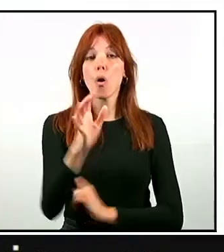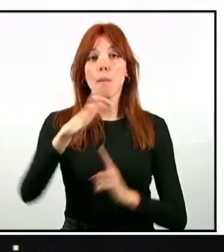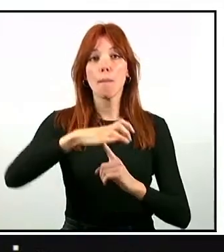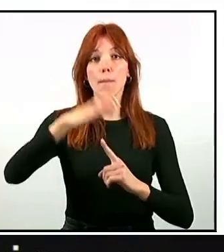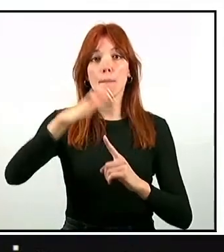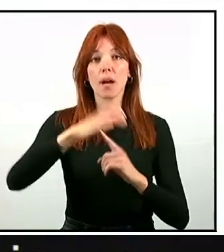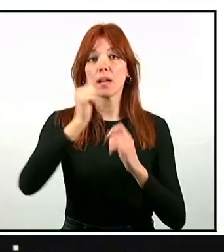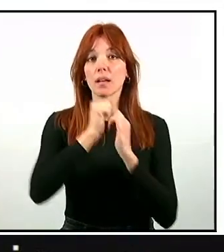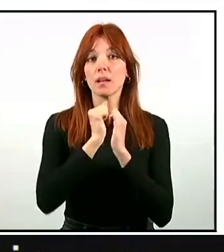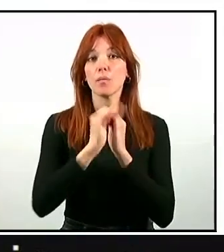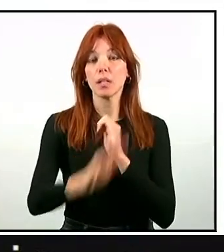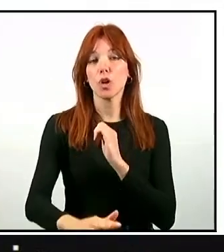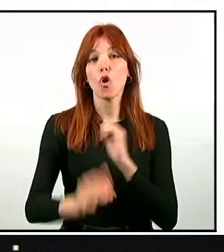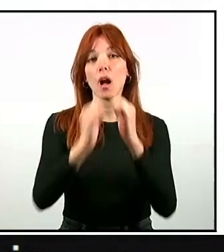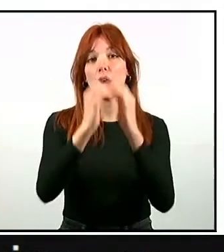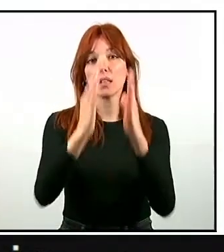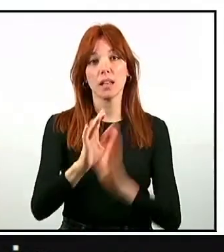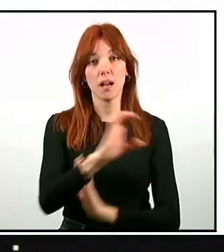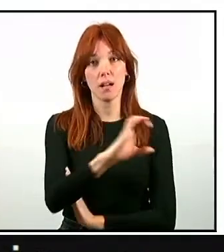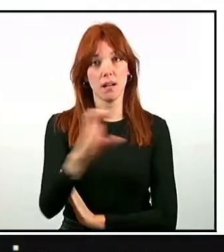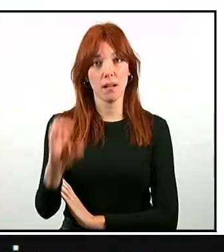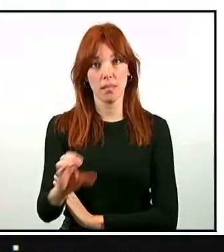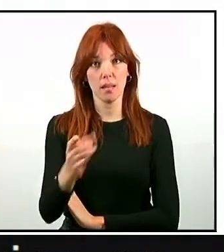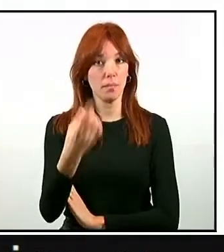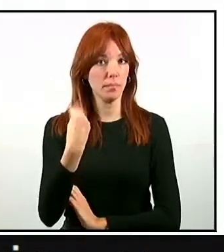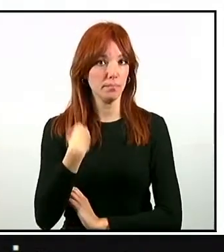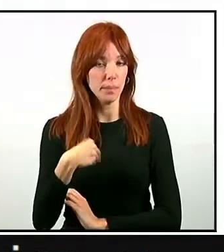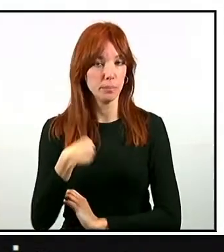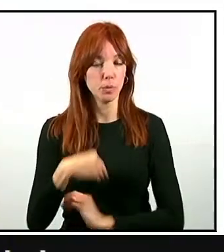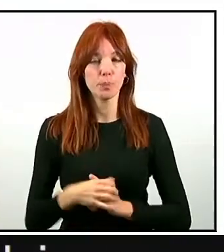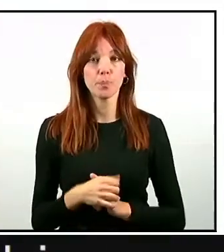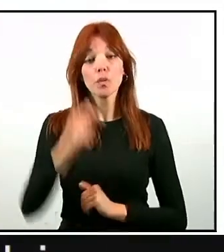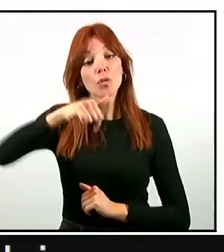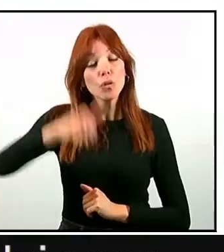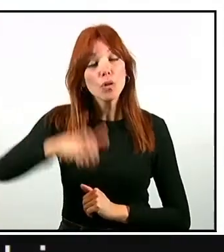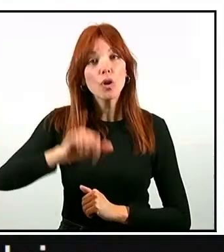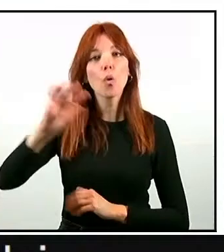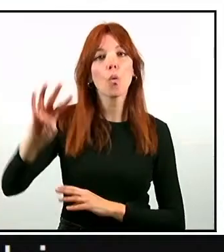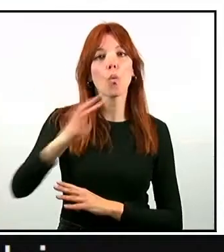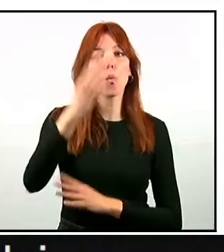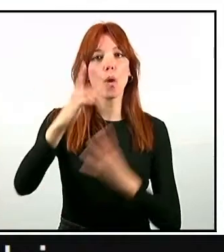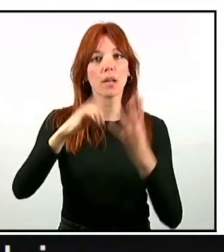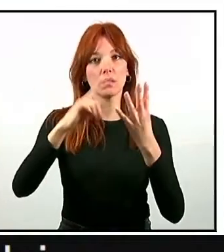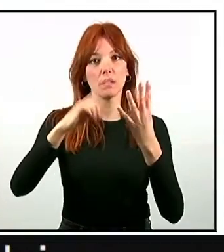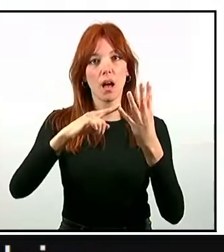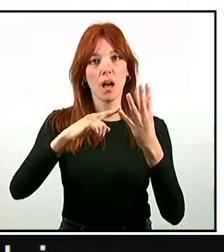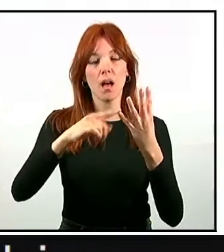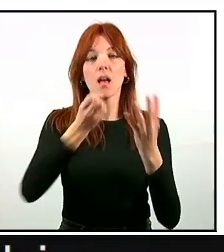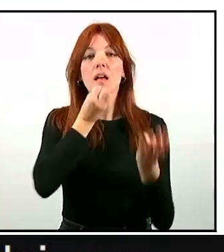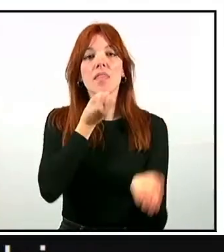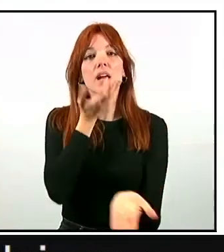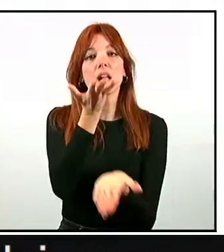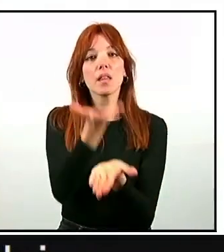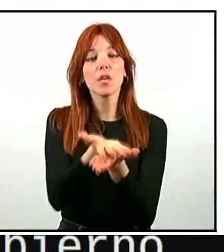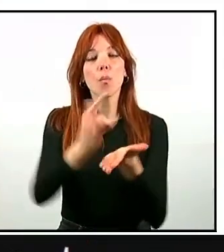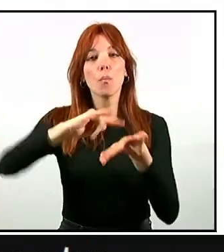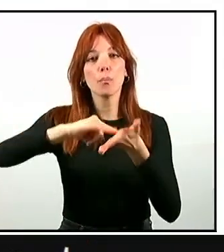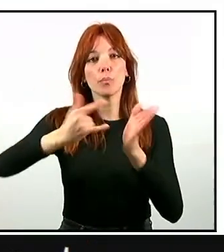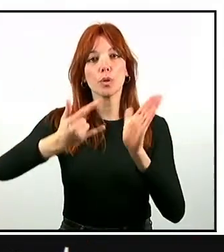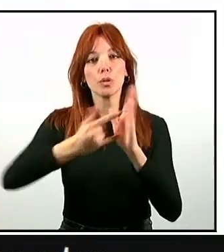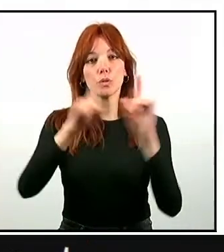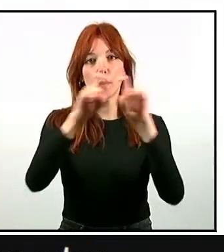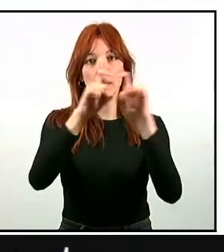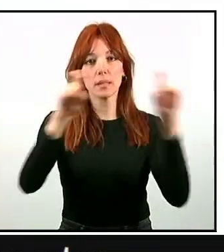Cáceres. Hoy el Consejo de Gobierno aprueba la cuarta declaración de proyecto empresarial